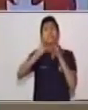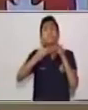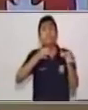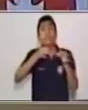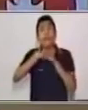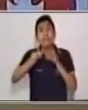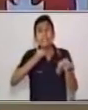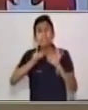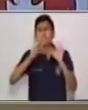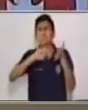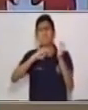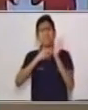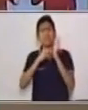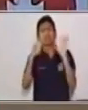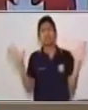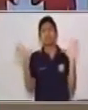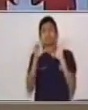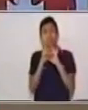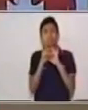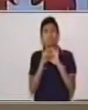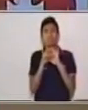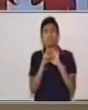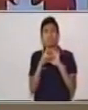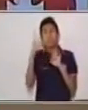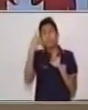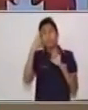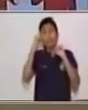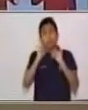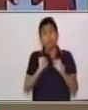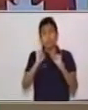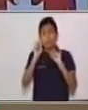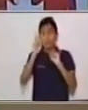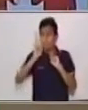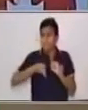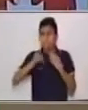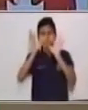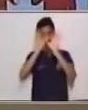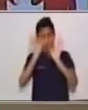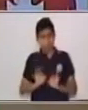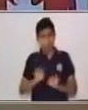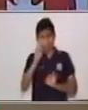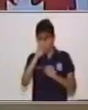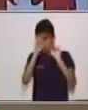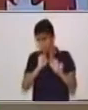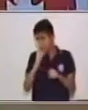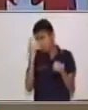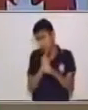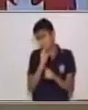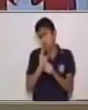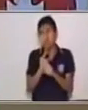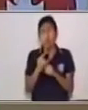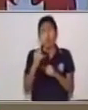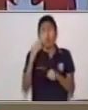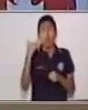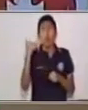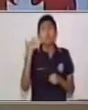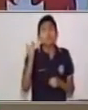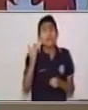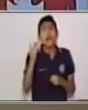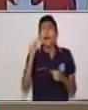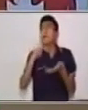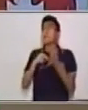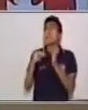las proposiciones que expresan lo mismo, pero de diferente forma. Usted puede utilizar o sea, es